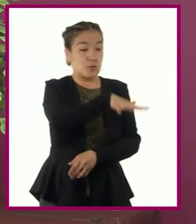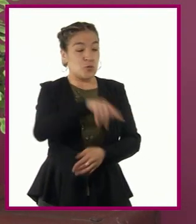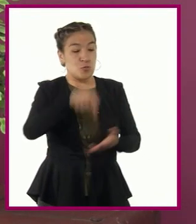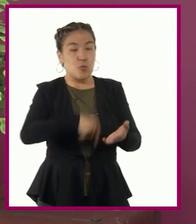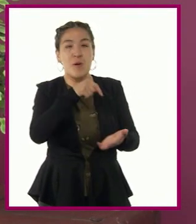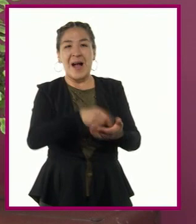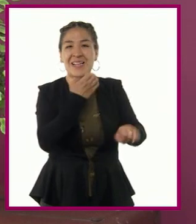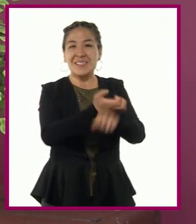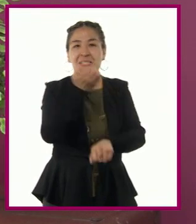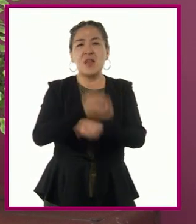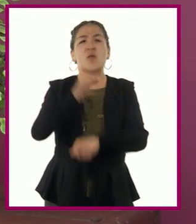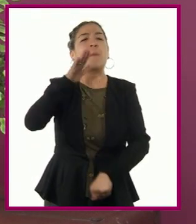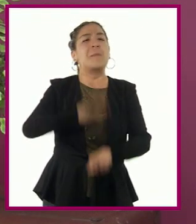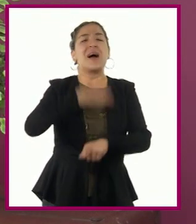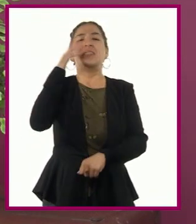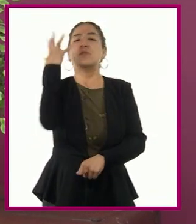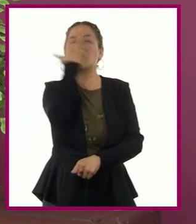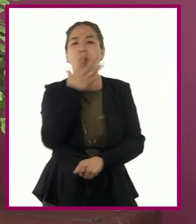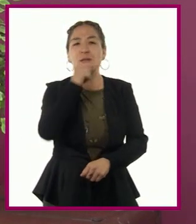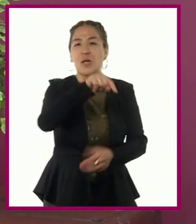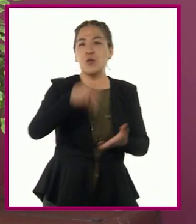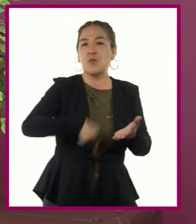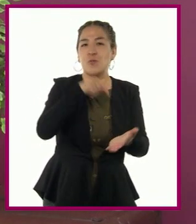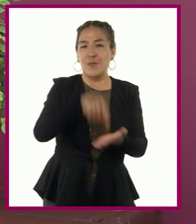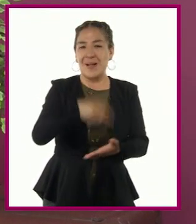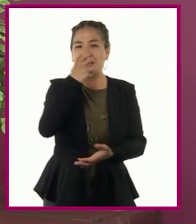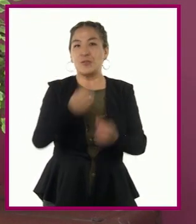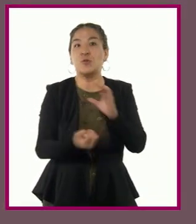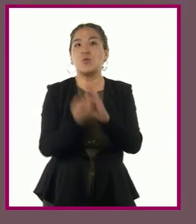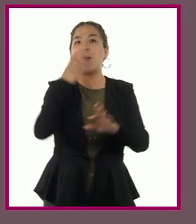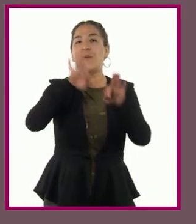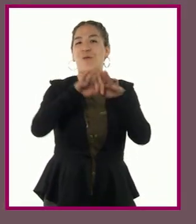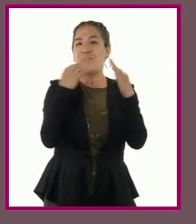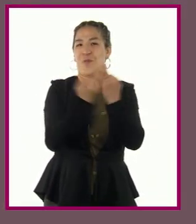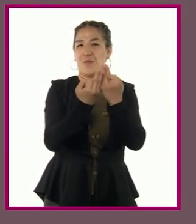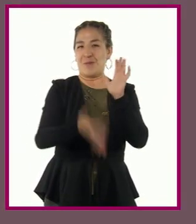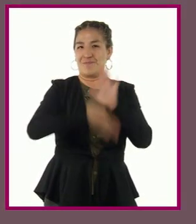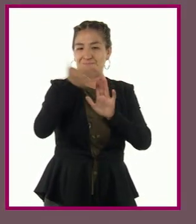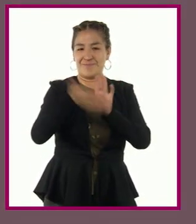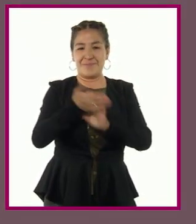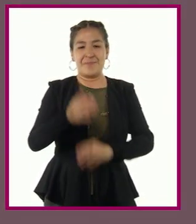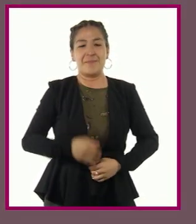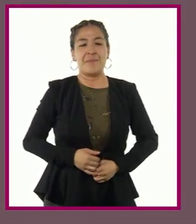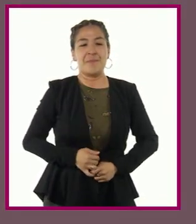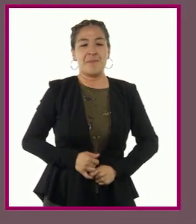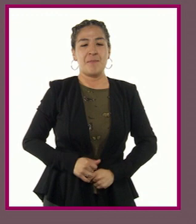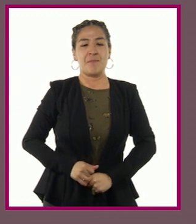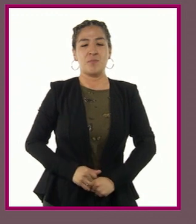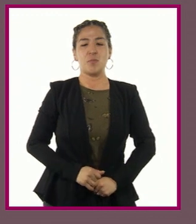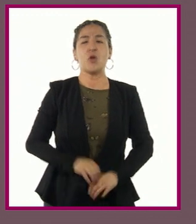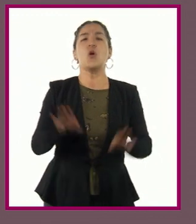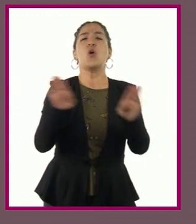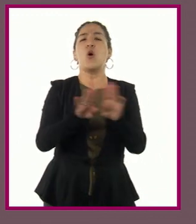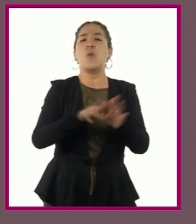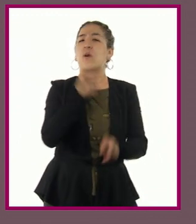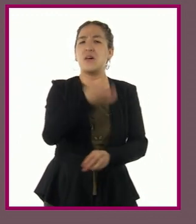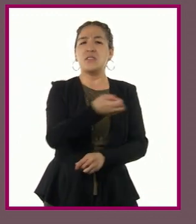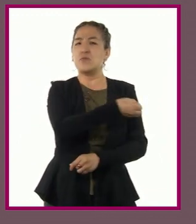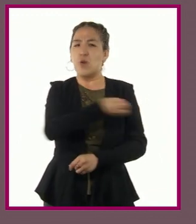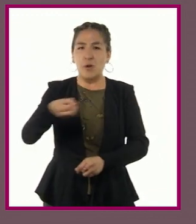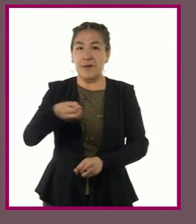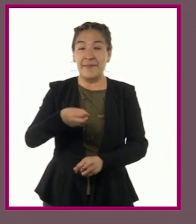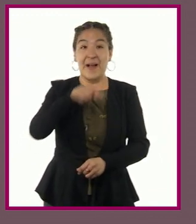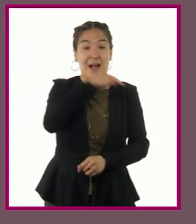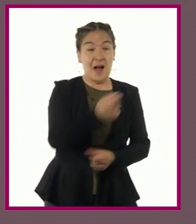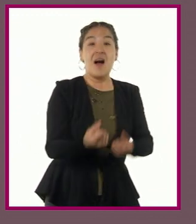capital de alguna de las 12 intendencias recién formadas. Para conseguir ese nuevo orden, las